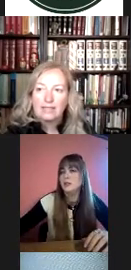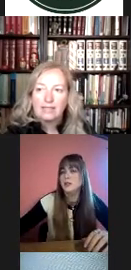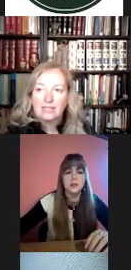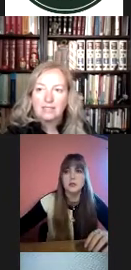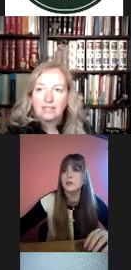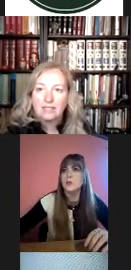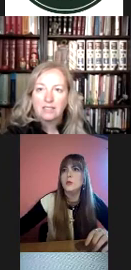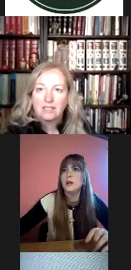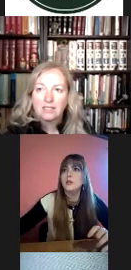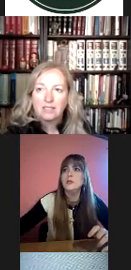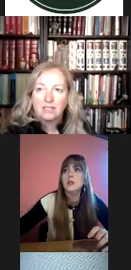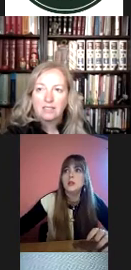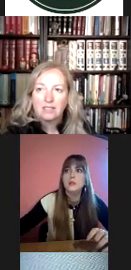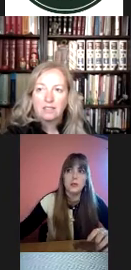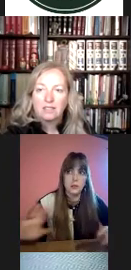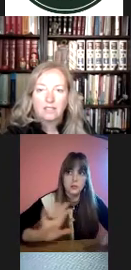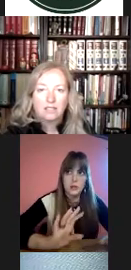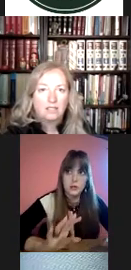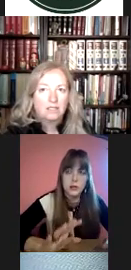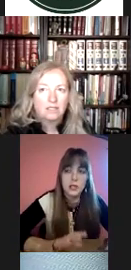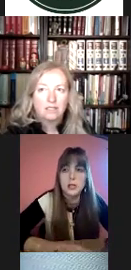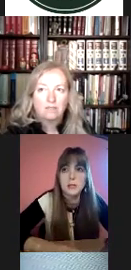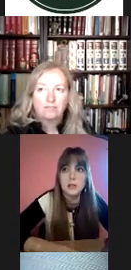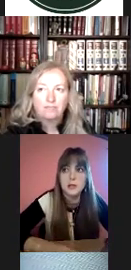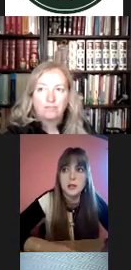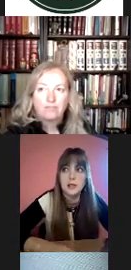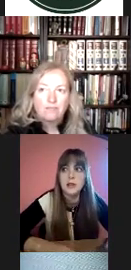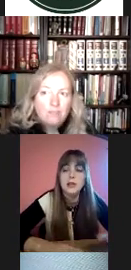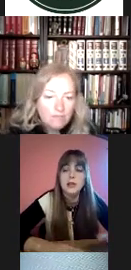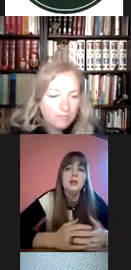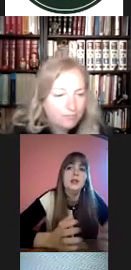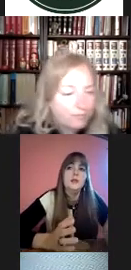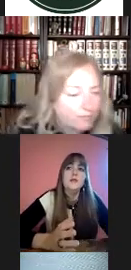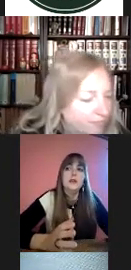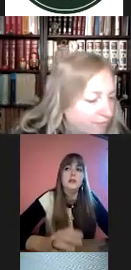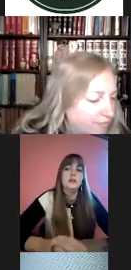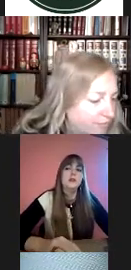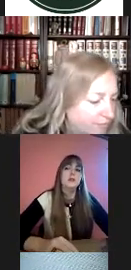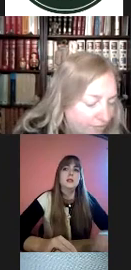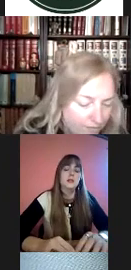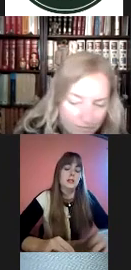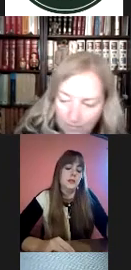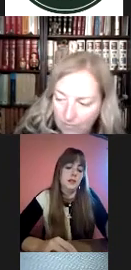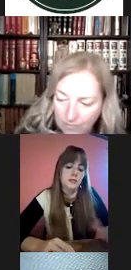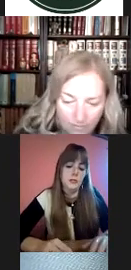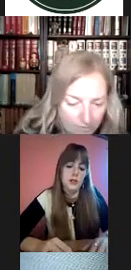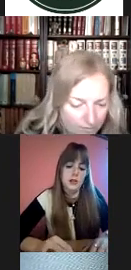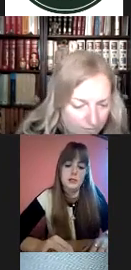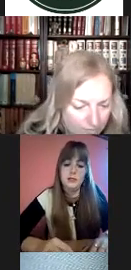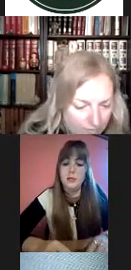es impresionante, no sé cómo buscarlo. Pero bueno, si lo ven en la Change va a estar. Y el tema de firmas, bueno, es básicamente